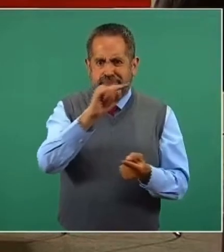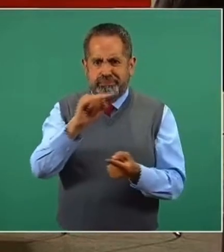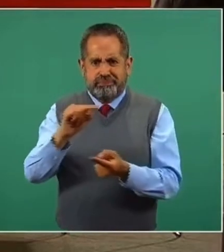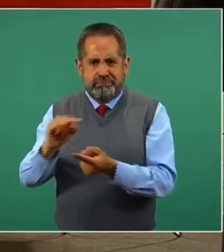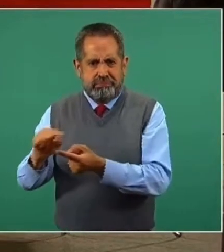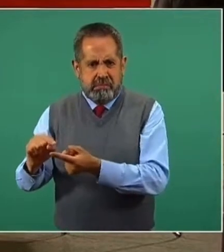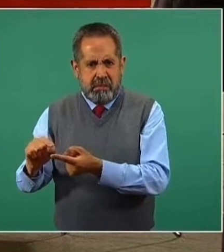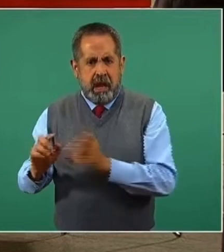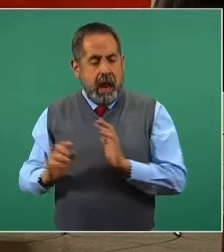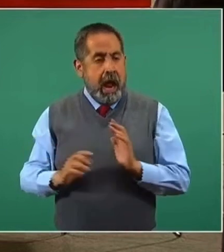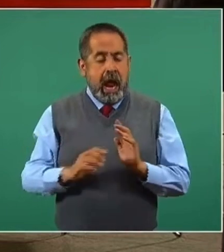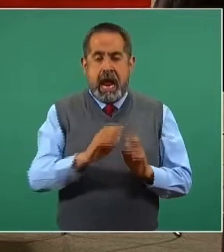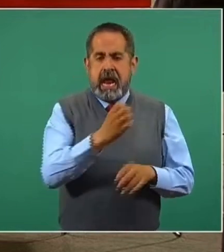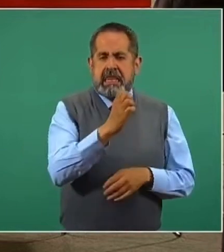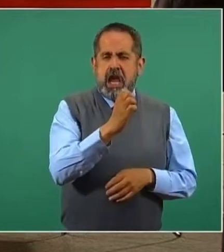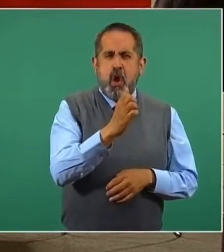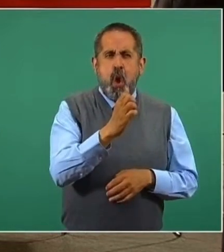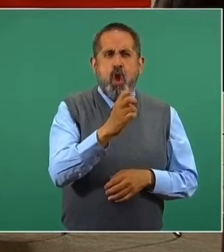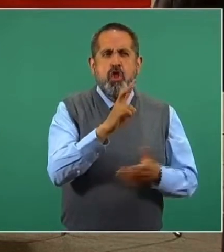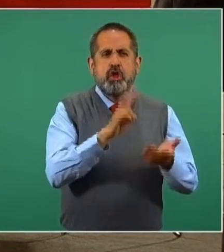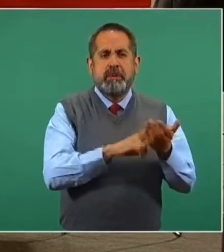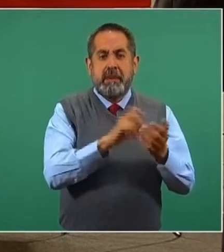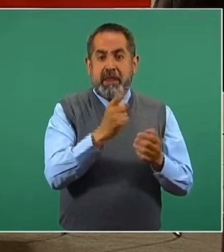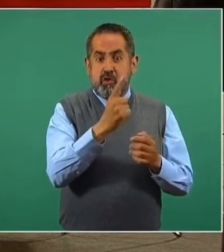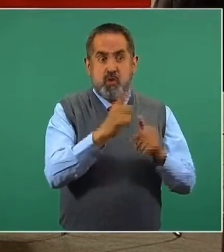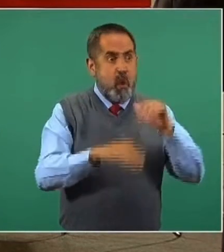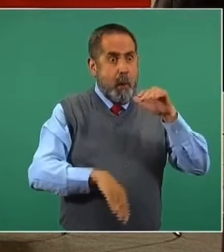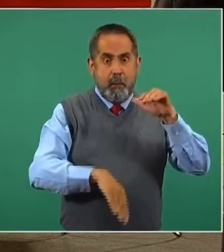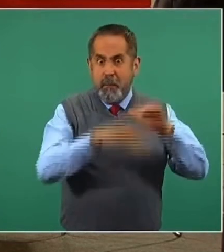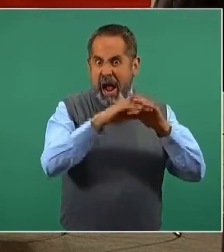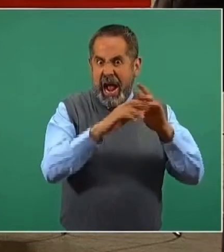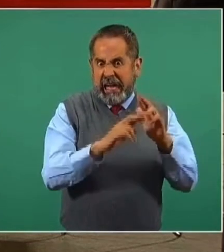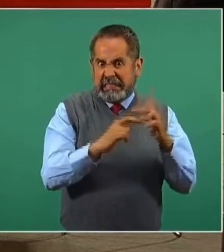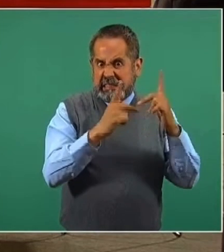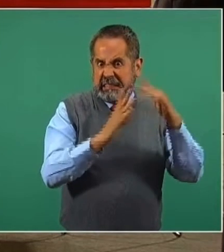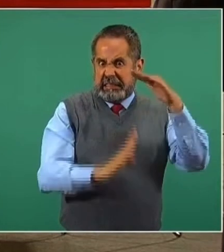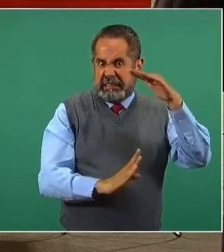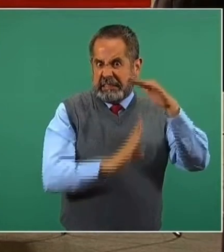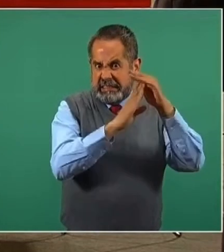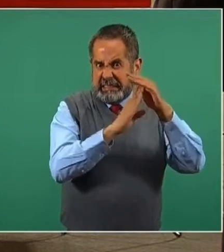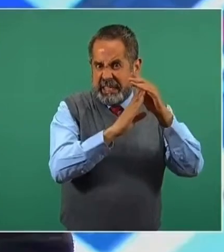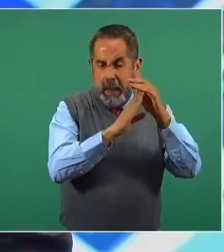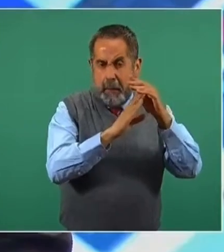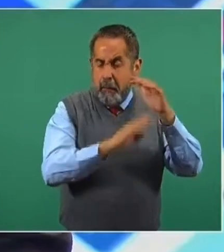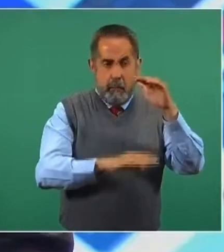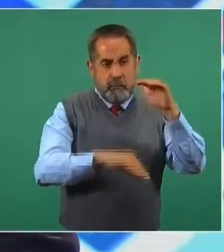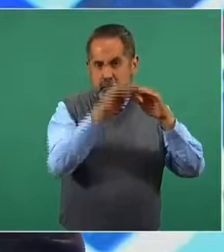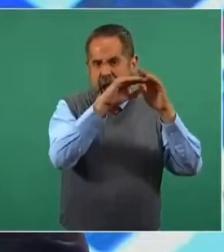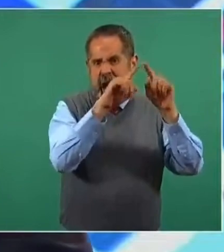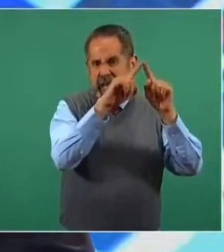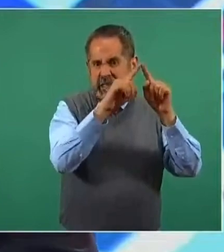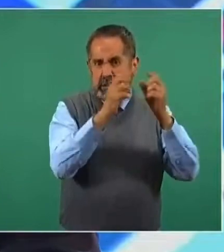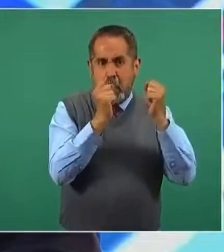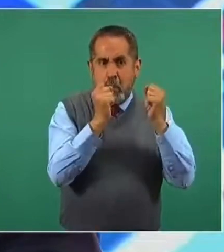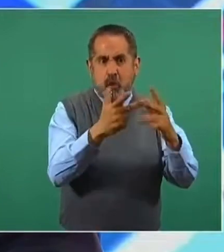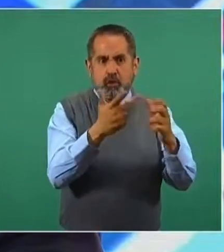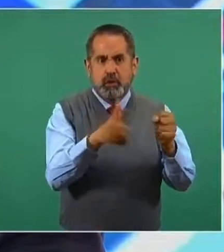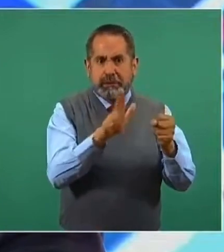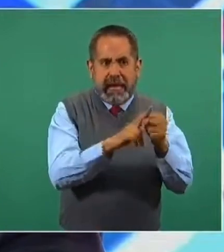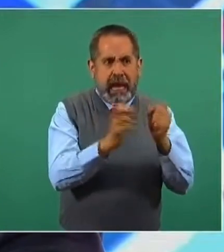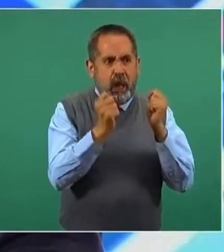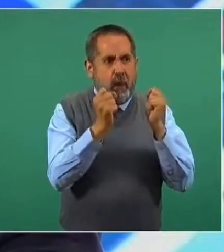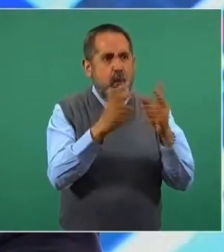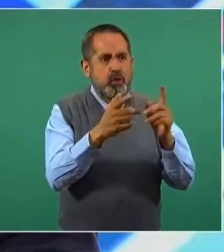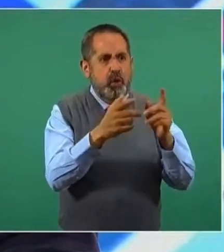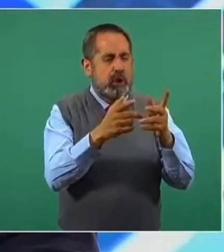enero de 2021 tuvimos la situación más intensa de la epidemia, el mayor número de casos, el mayor número de hospitalizaciones, y